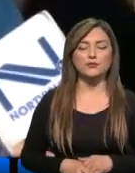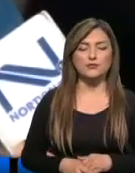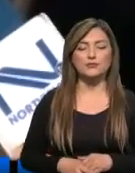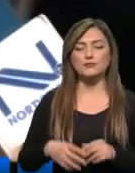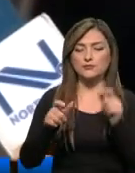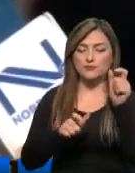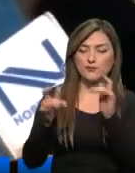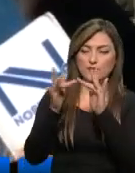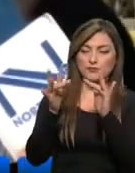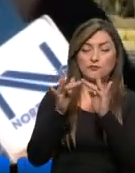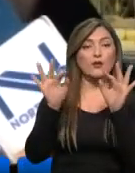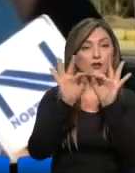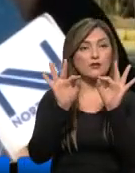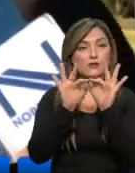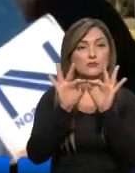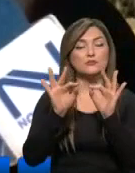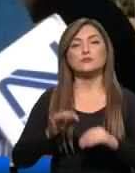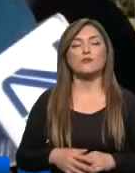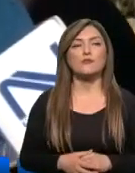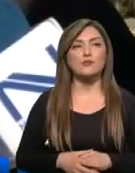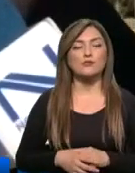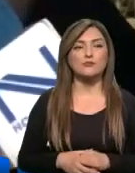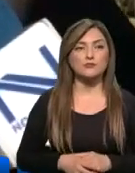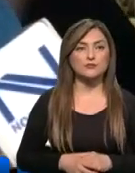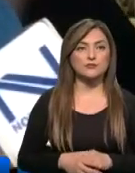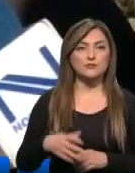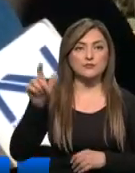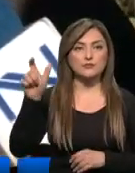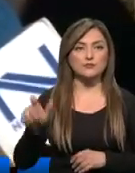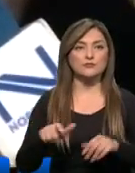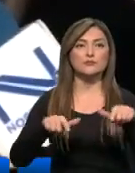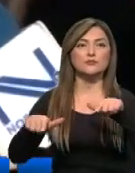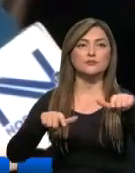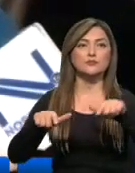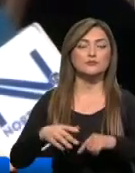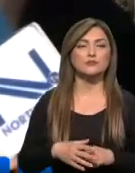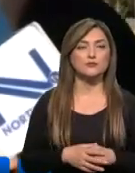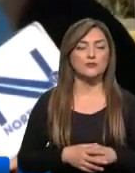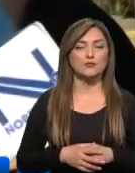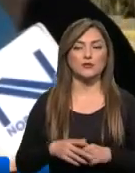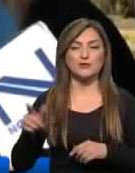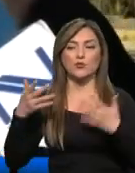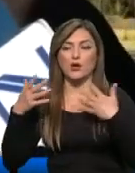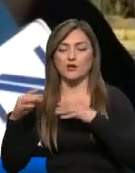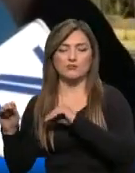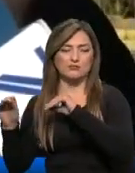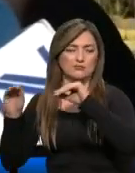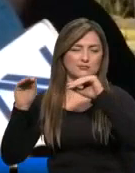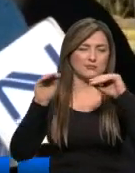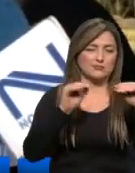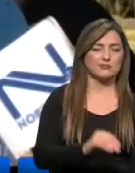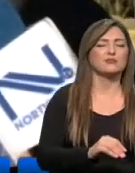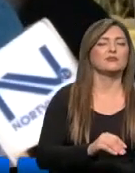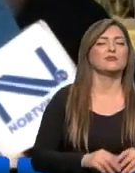se contacta mediante la red social Facebook con una persona en ese lugar y se desplaza desde Guayaquil hasta